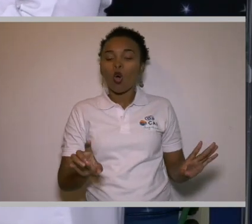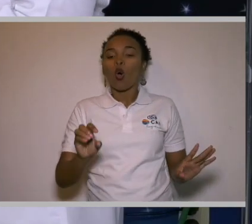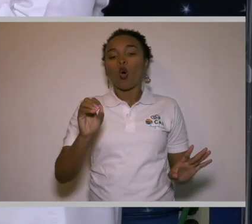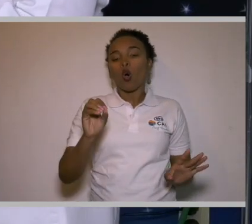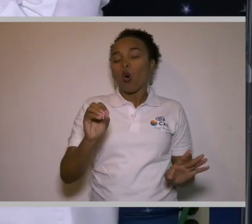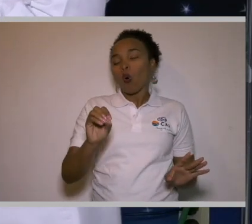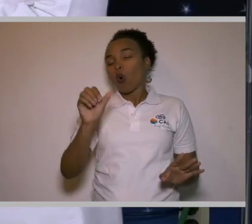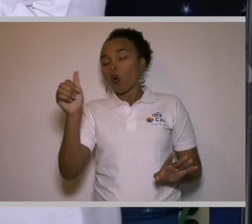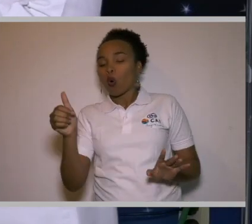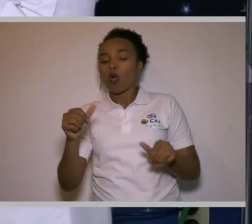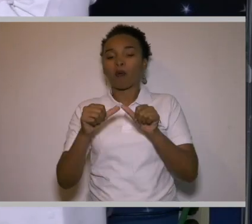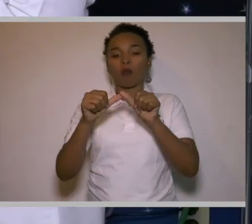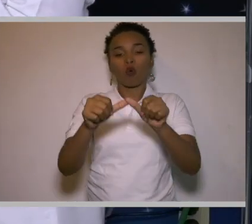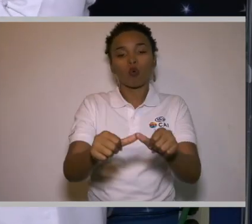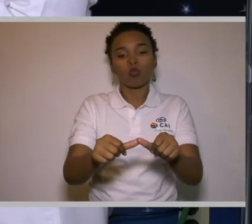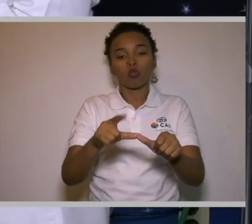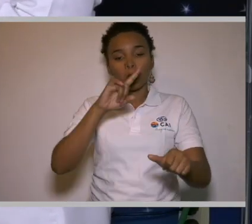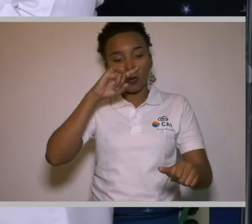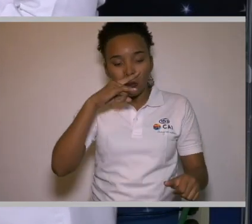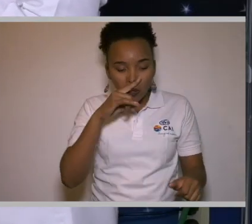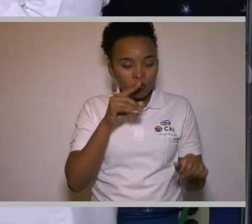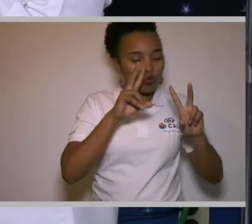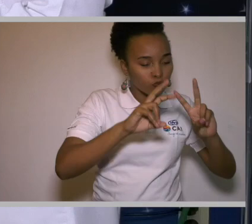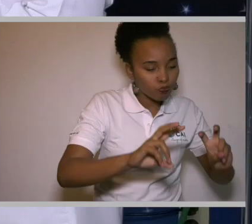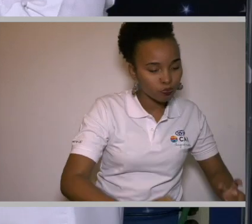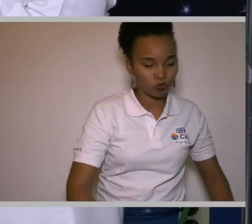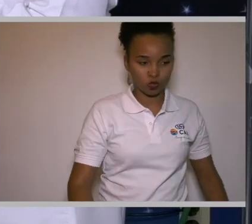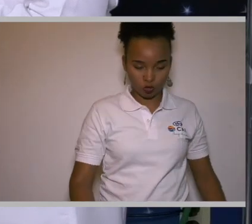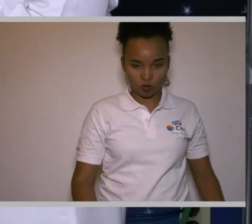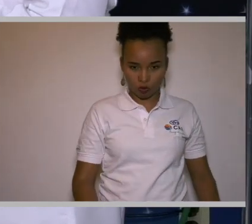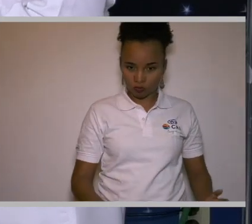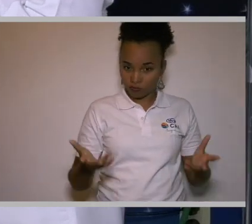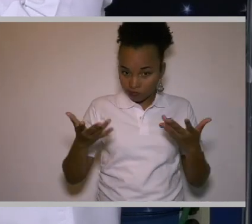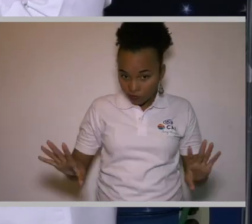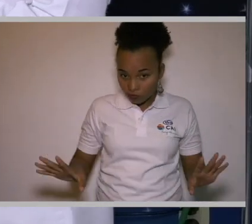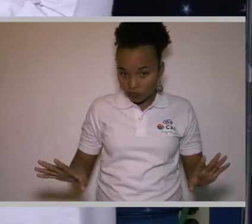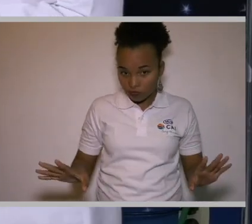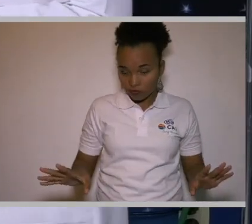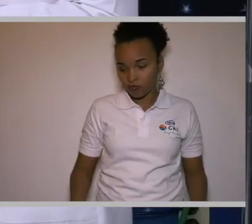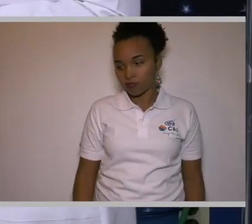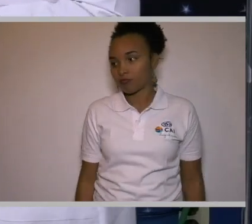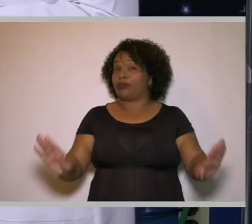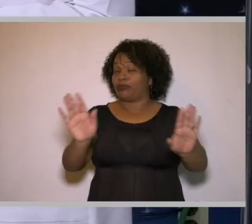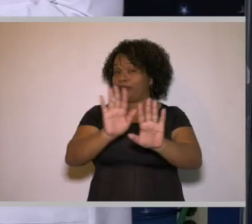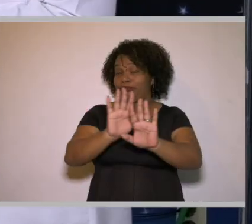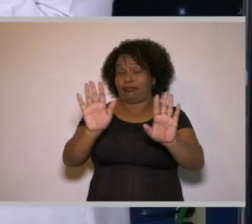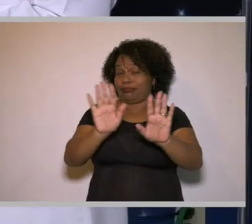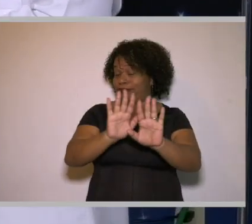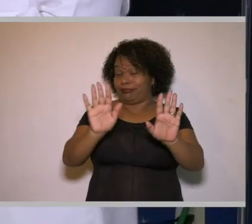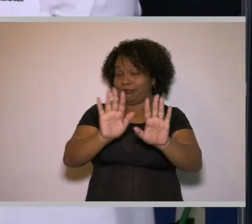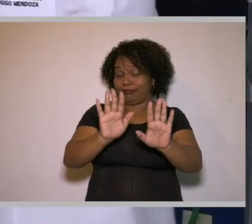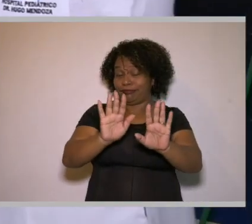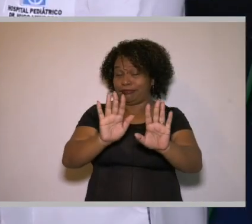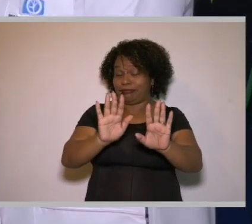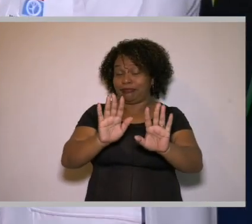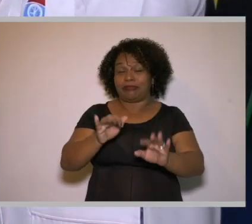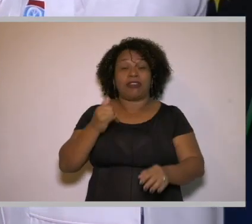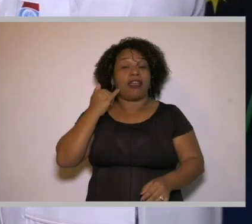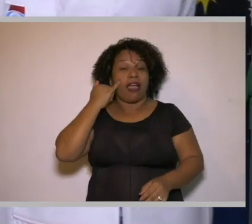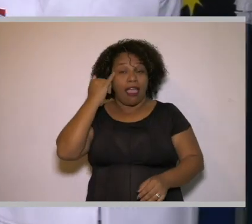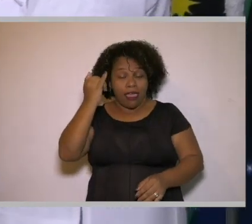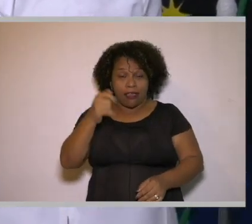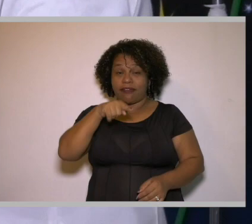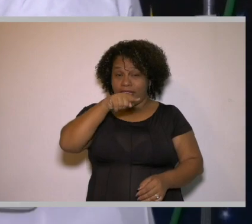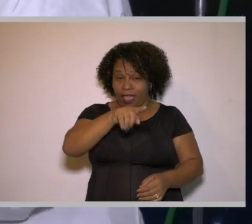labor del anestesiólogo o continuamos con el niño? ¿Hasta qué momento? Claro que no. Hay algo